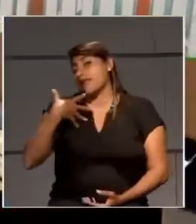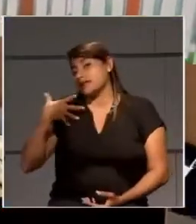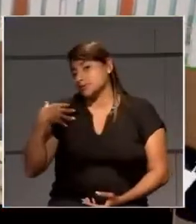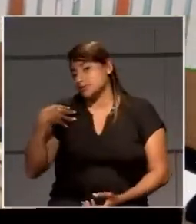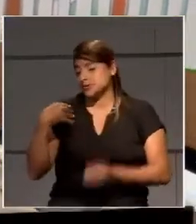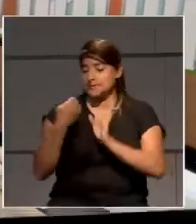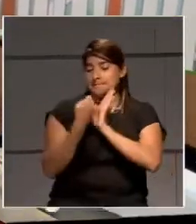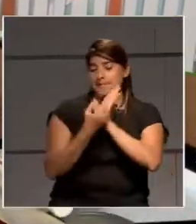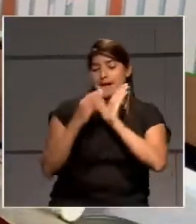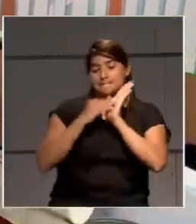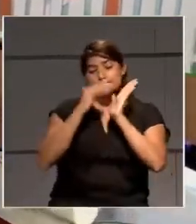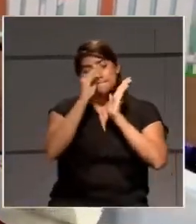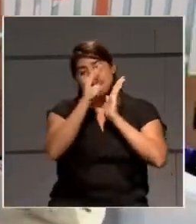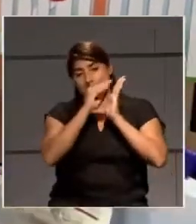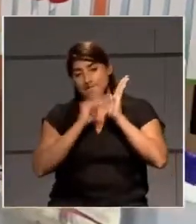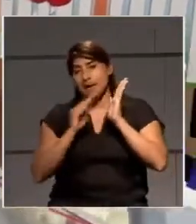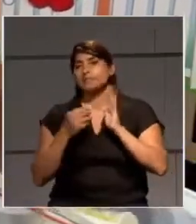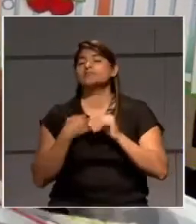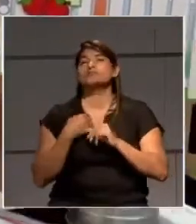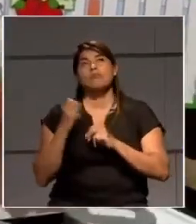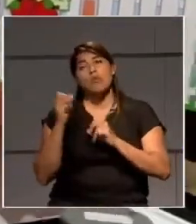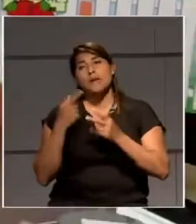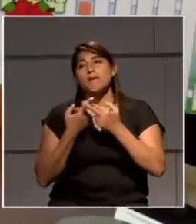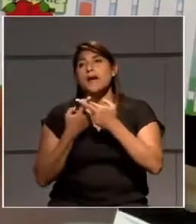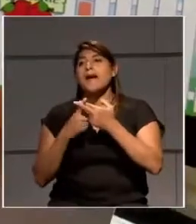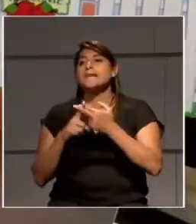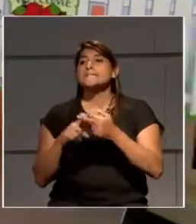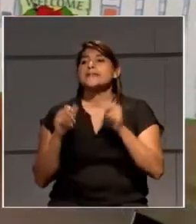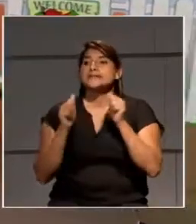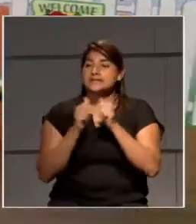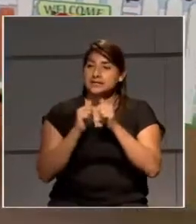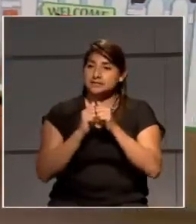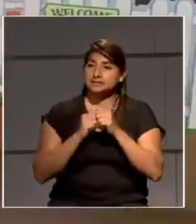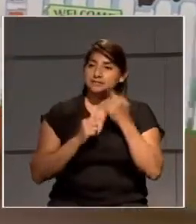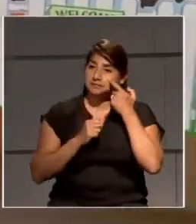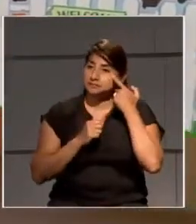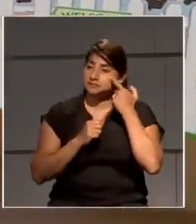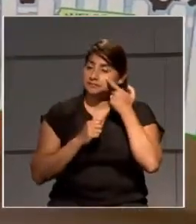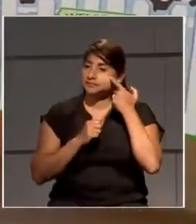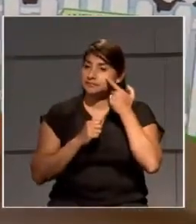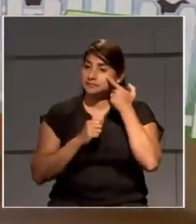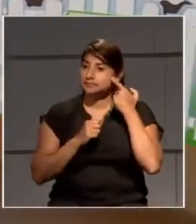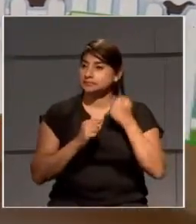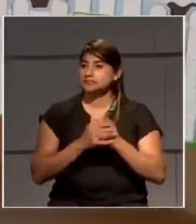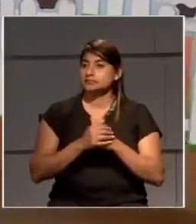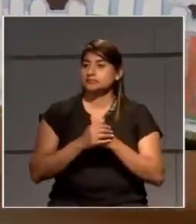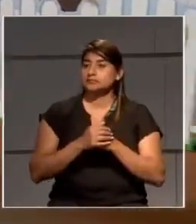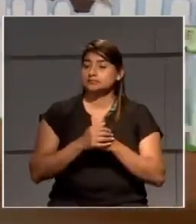para decorar. Muy bien, voy a empezar a decorar yo entonces este lindo